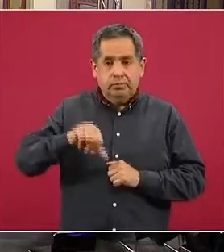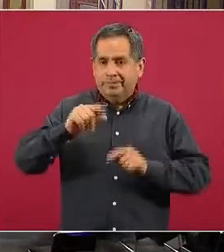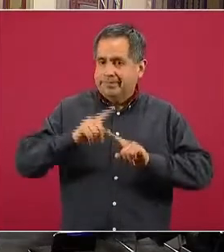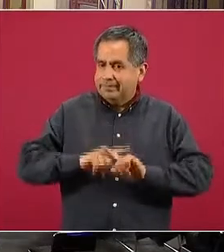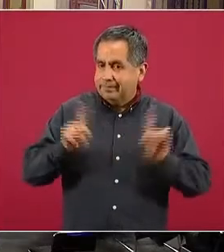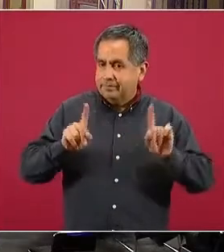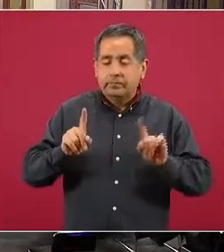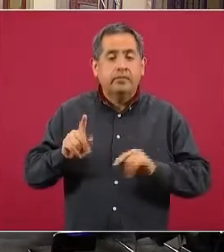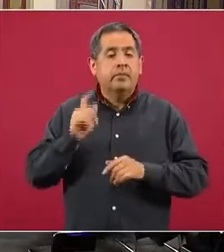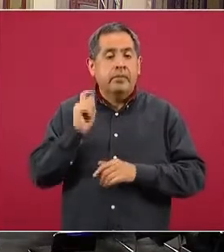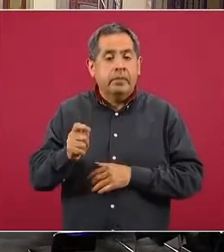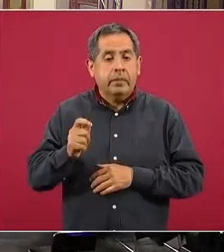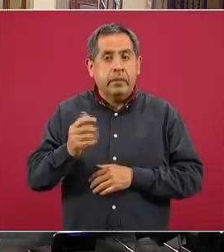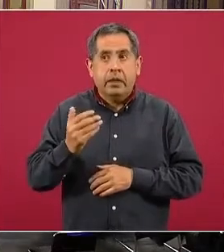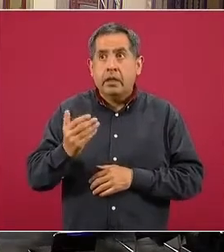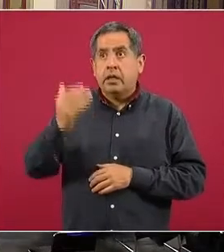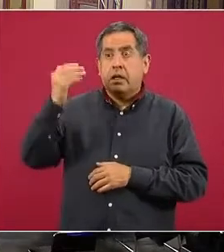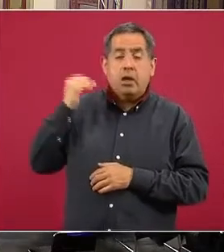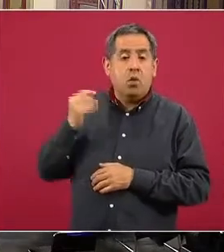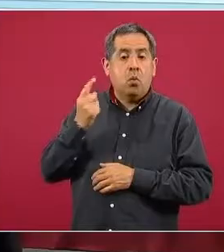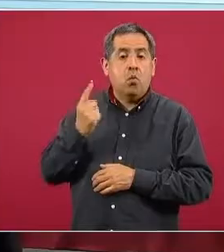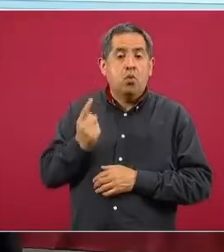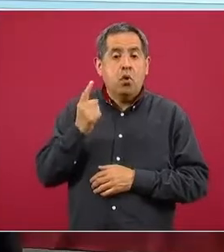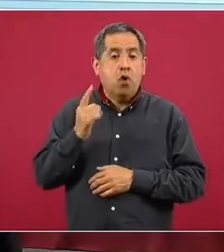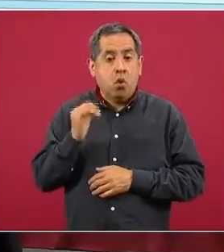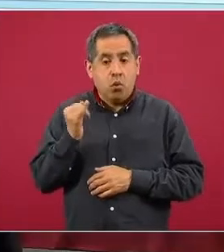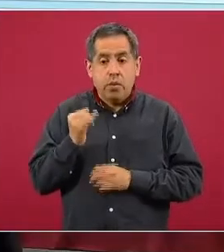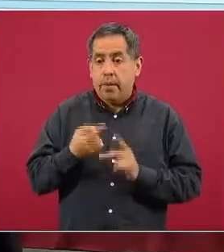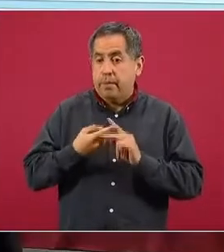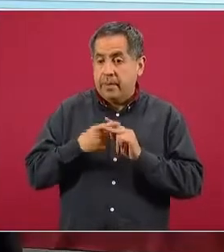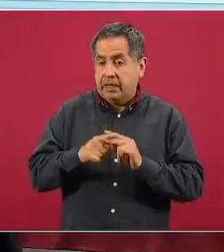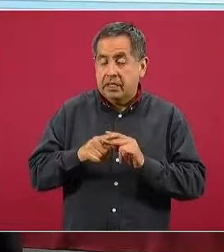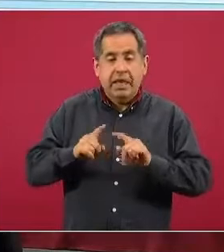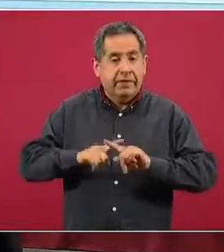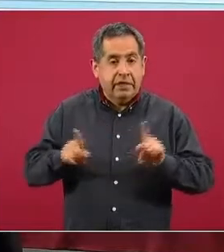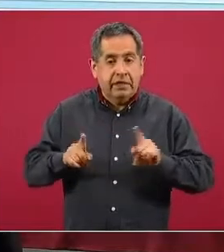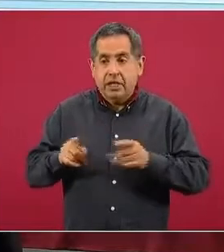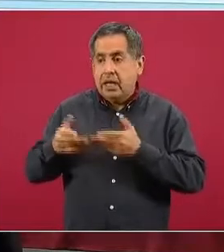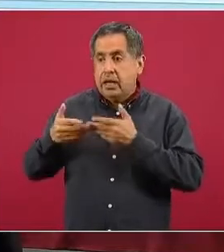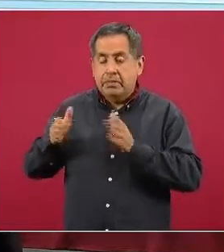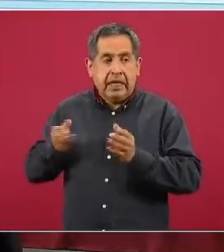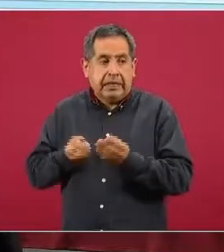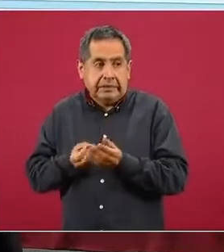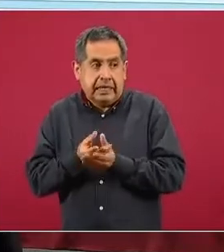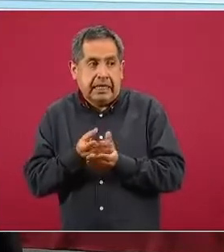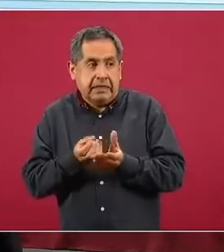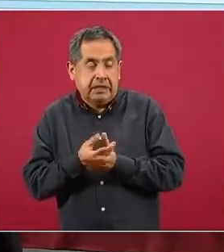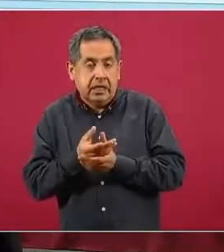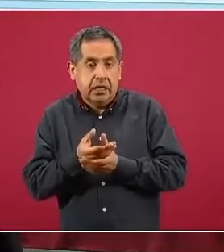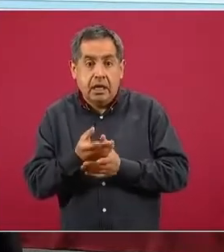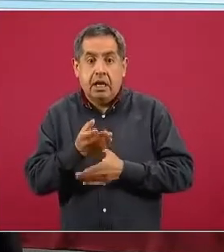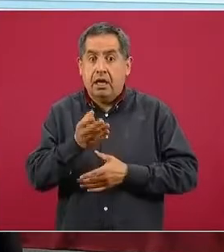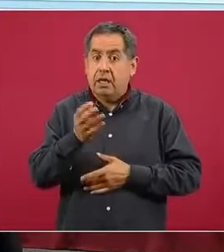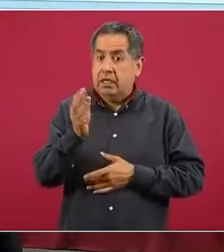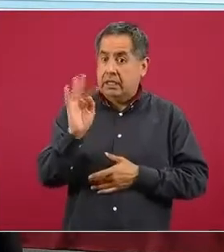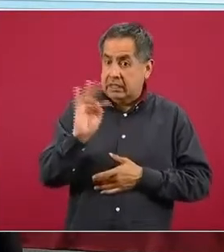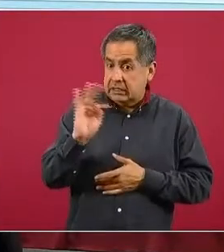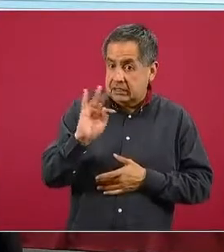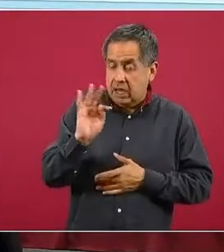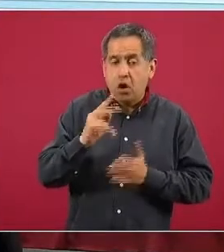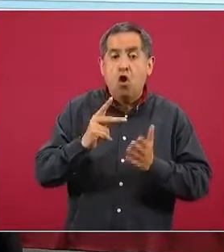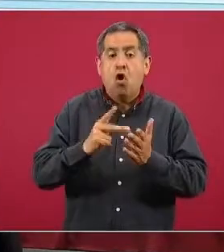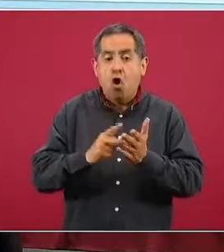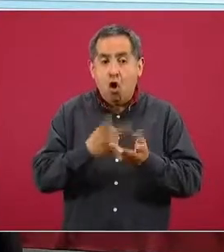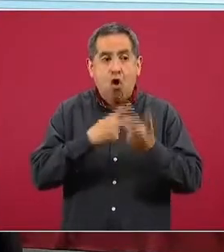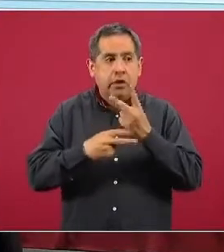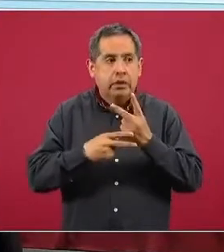lo que mencionamos desde el 1 de junio, cuando iniciamos este proceso de desconfinamiento, puede ocurrir que tengamos un